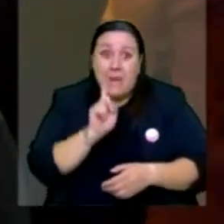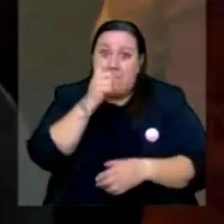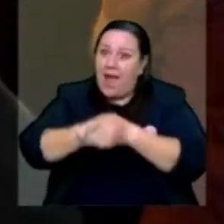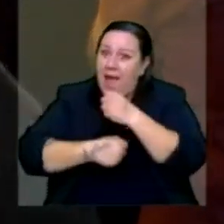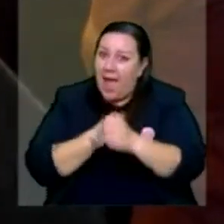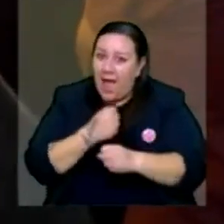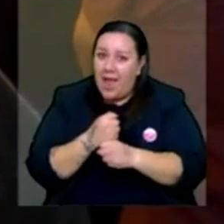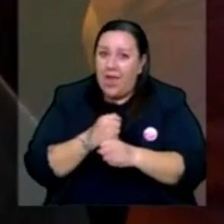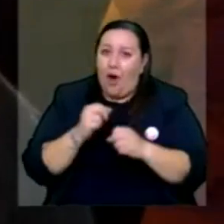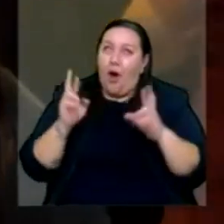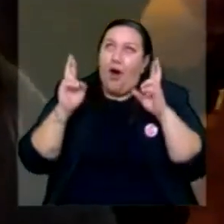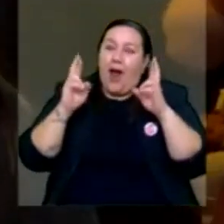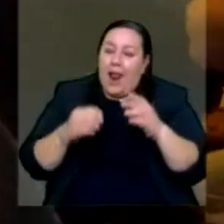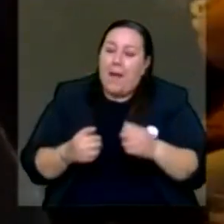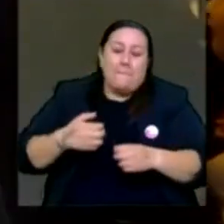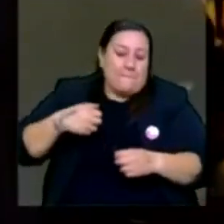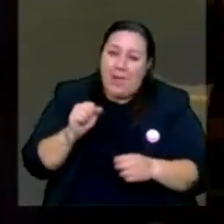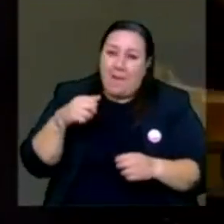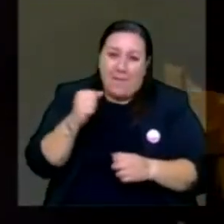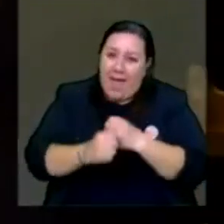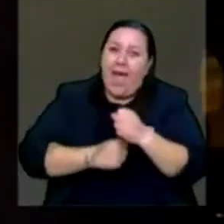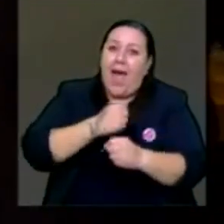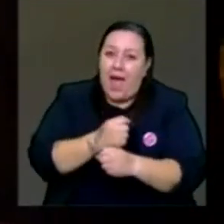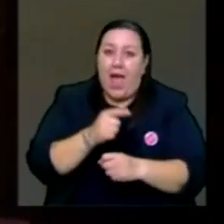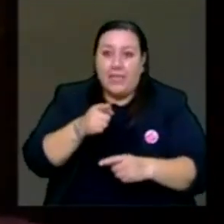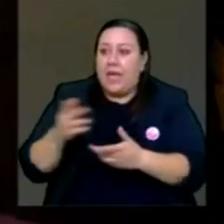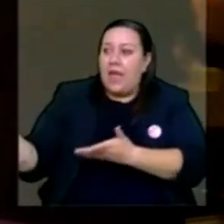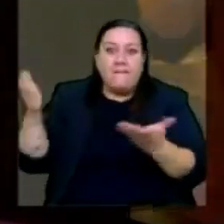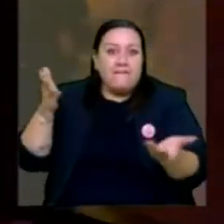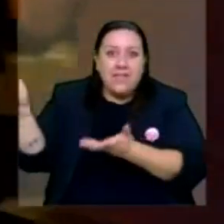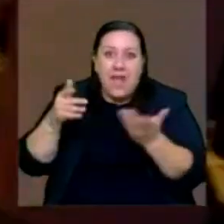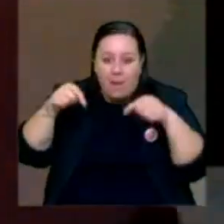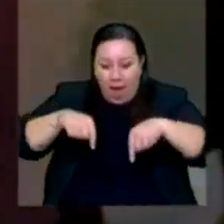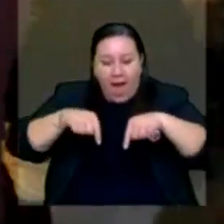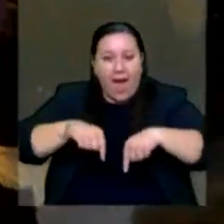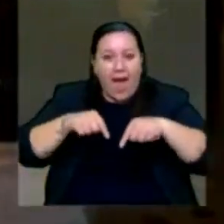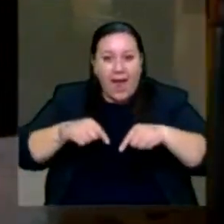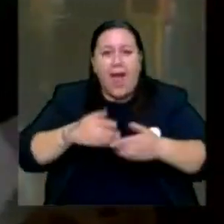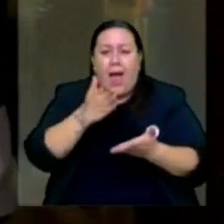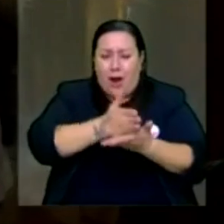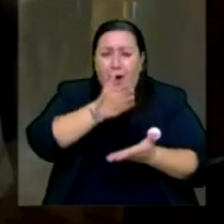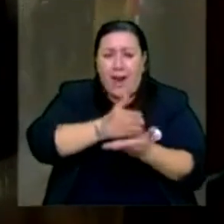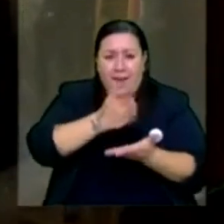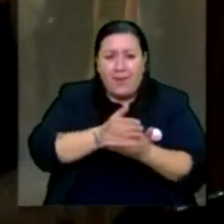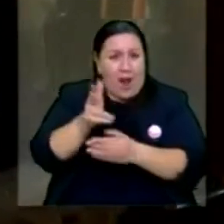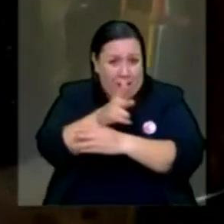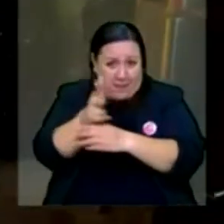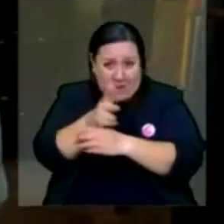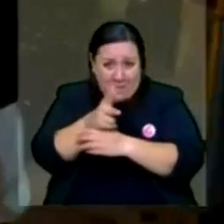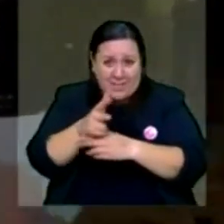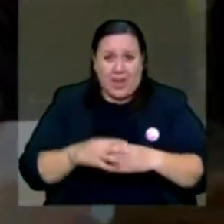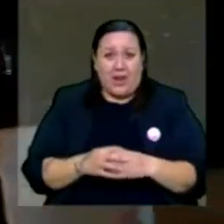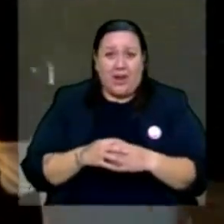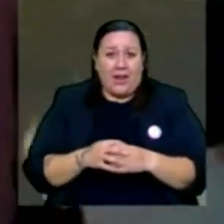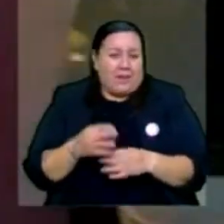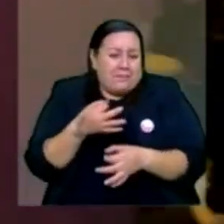Estamos brindando la pinta Teletón, así que los invitamos a todos a que vengan y colaboren con la Fundación. Espectacular, o